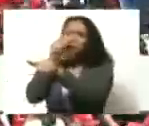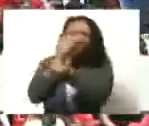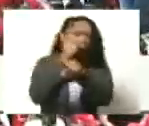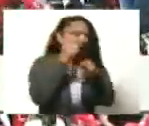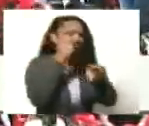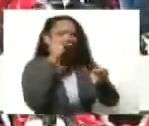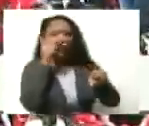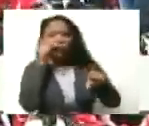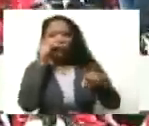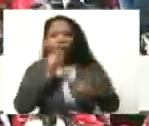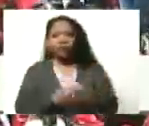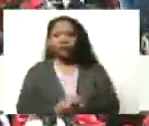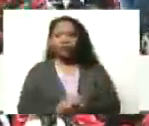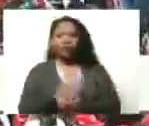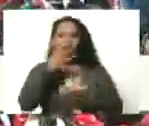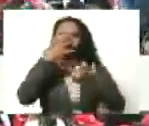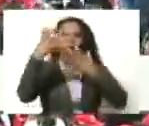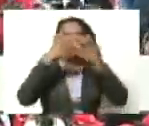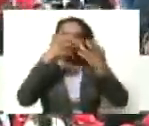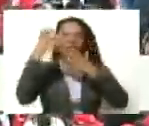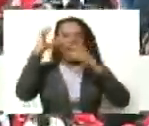hombre.